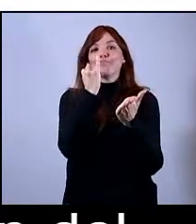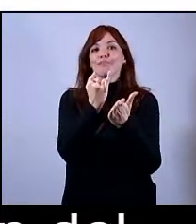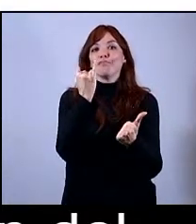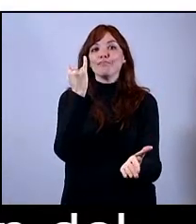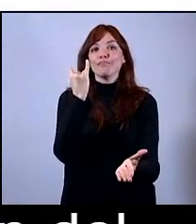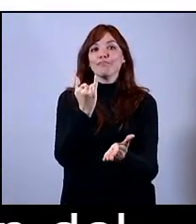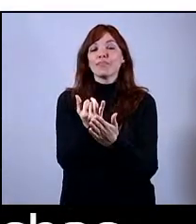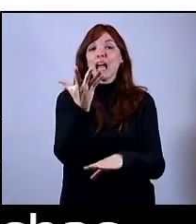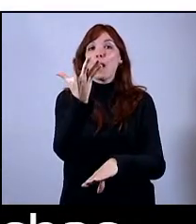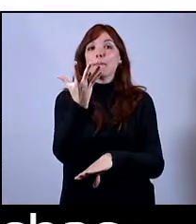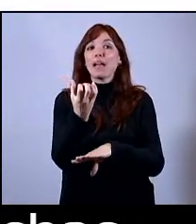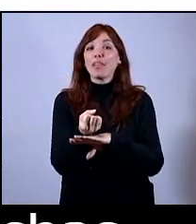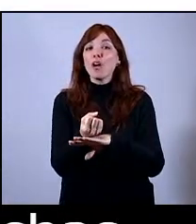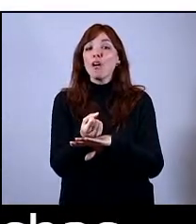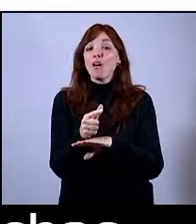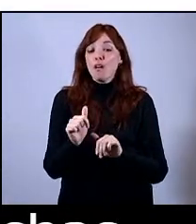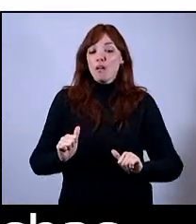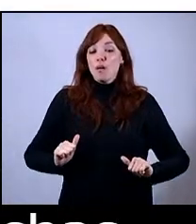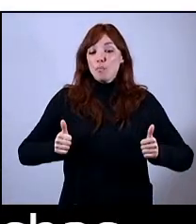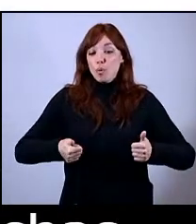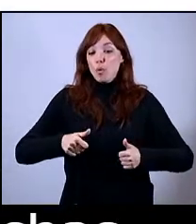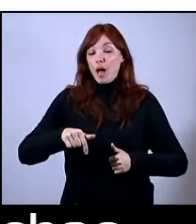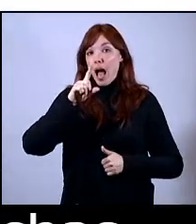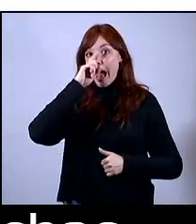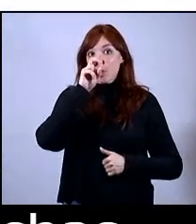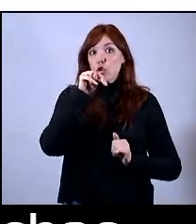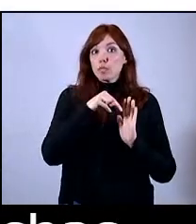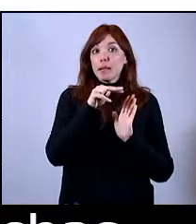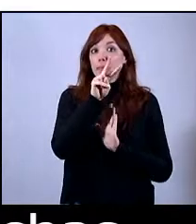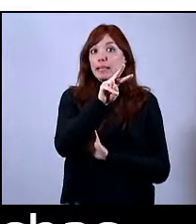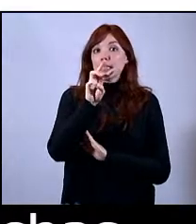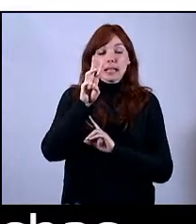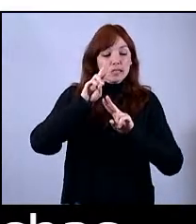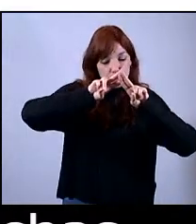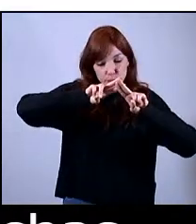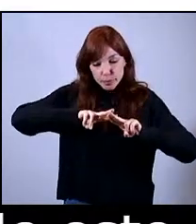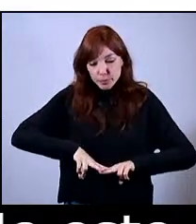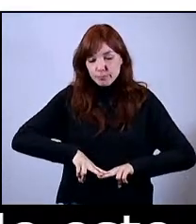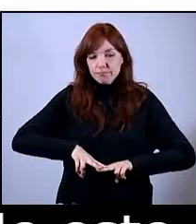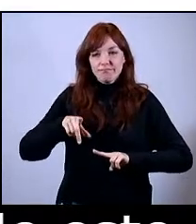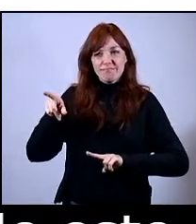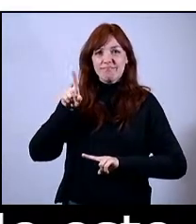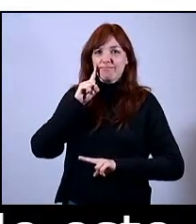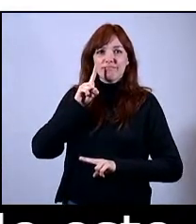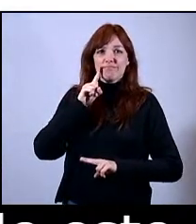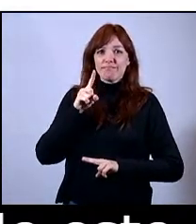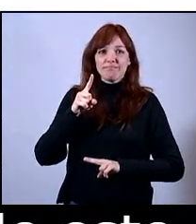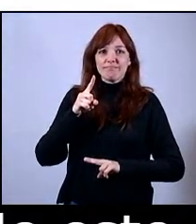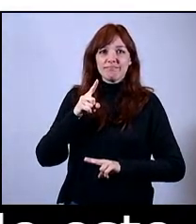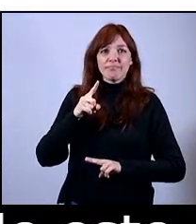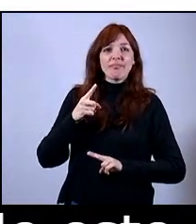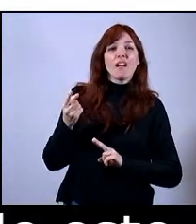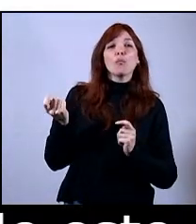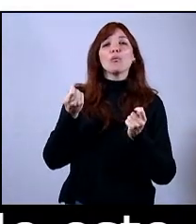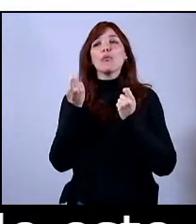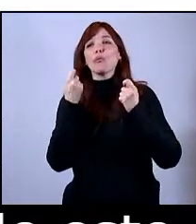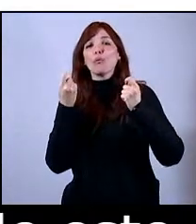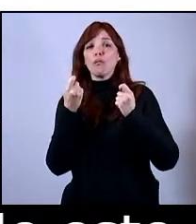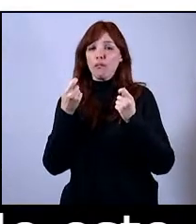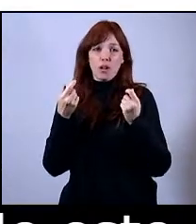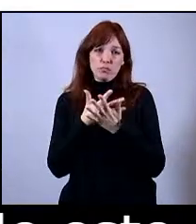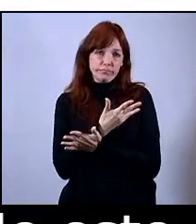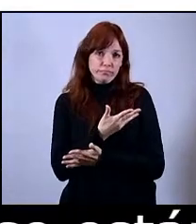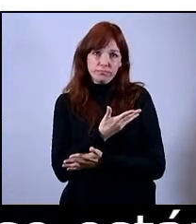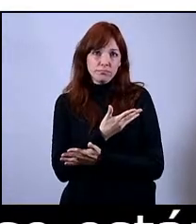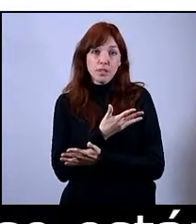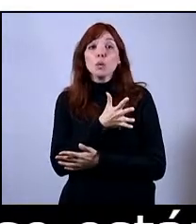la aplicación de este primer año 2023, que no era lo que se nos vendió. Por eso están hoy en la calle, en las